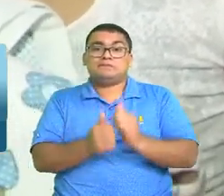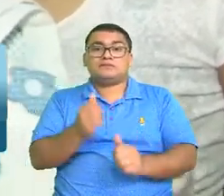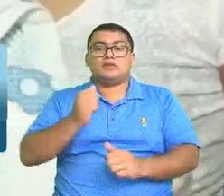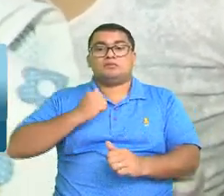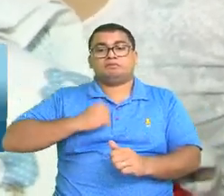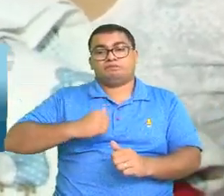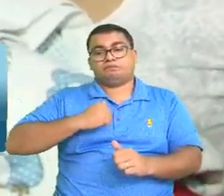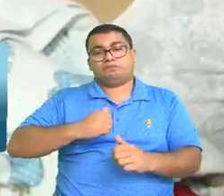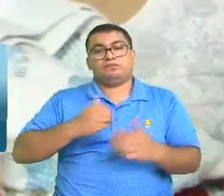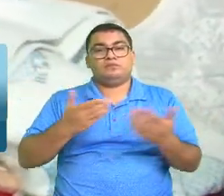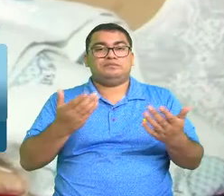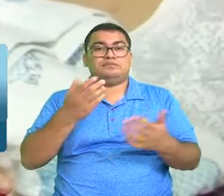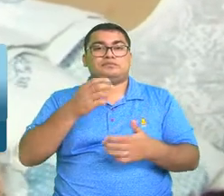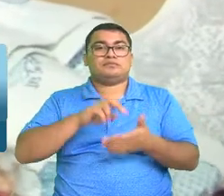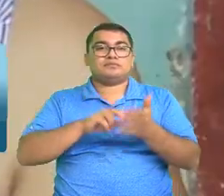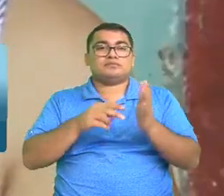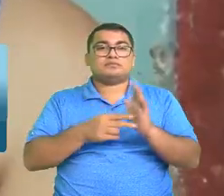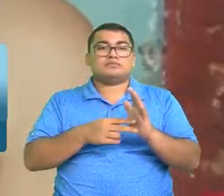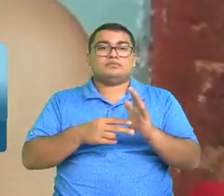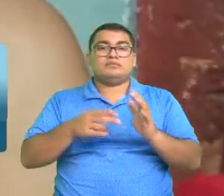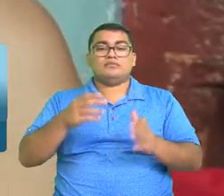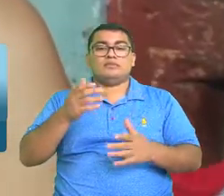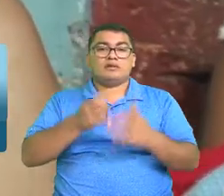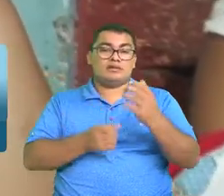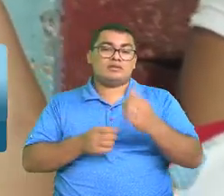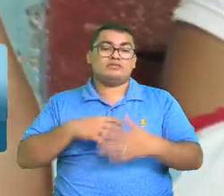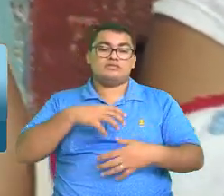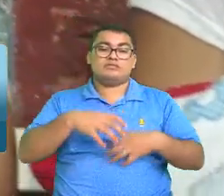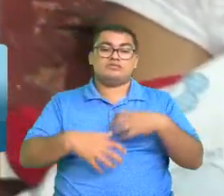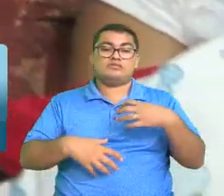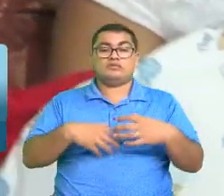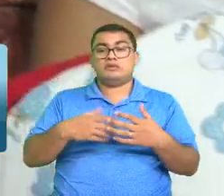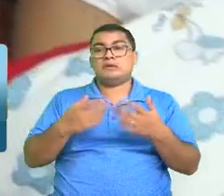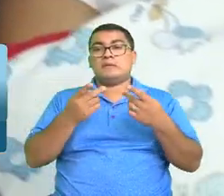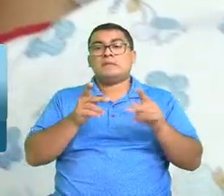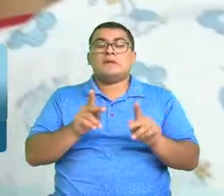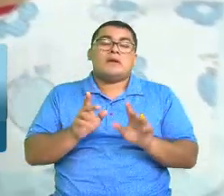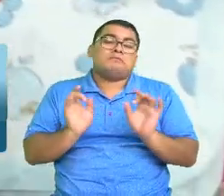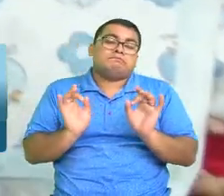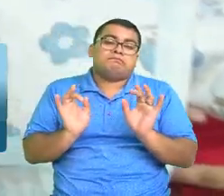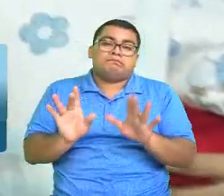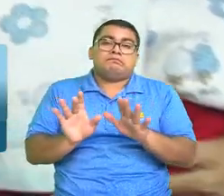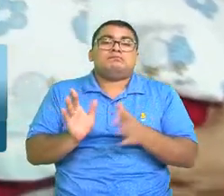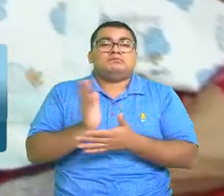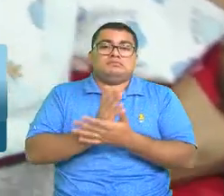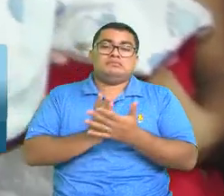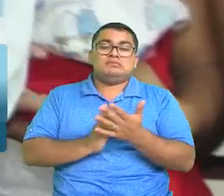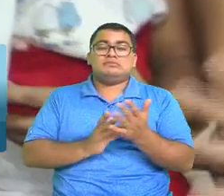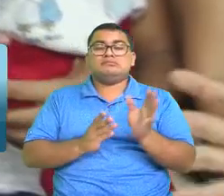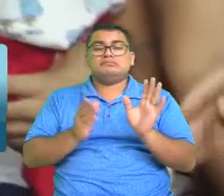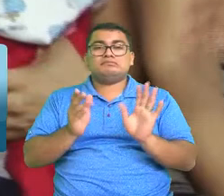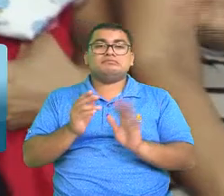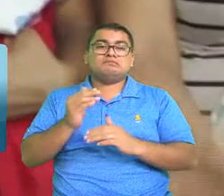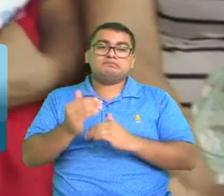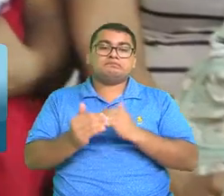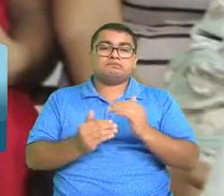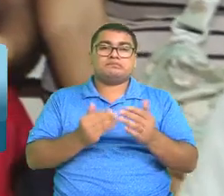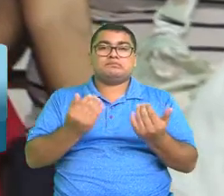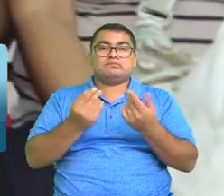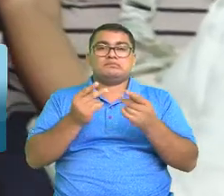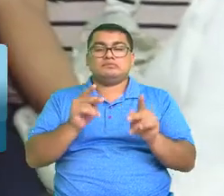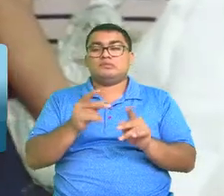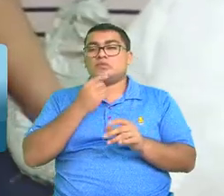diarrea provocada por la intolerancia a la lactosa. Sí, provocada, pero afortunadamente es algo transitorio, ¿verdad? Porque